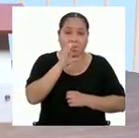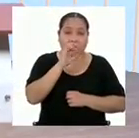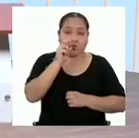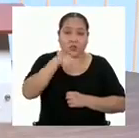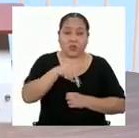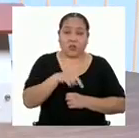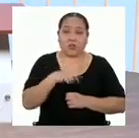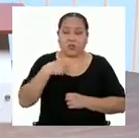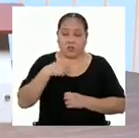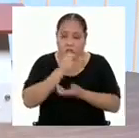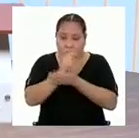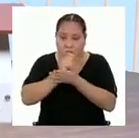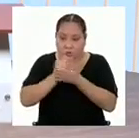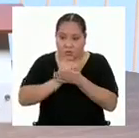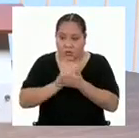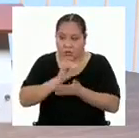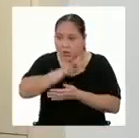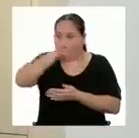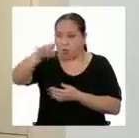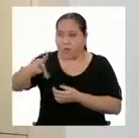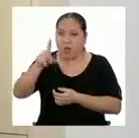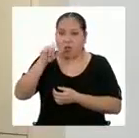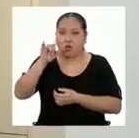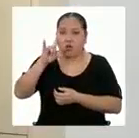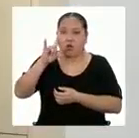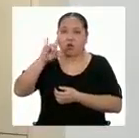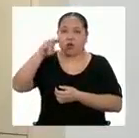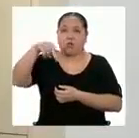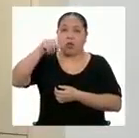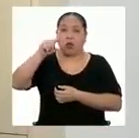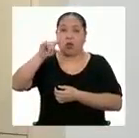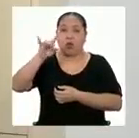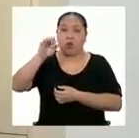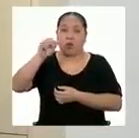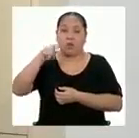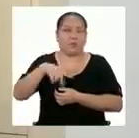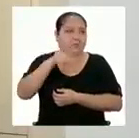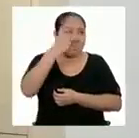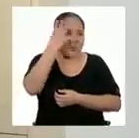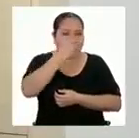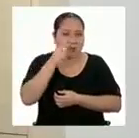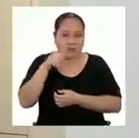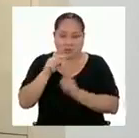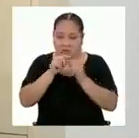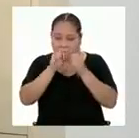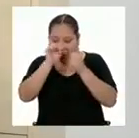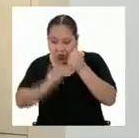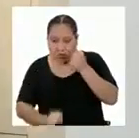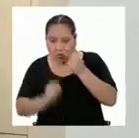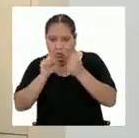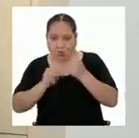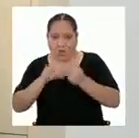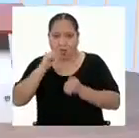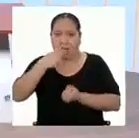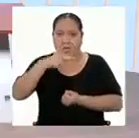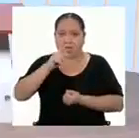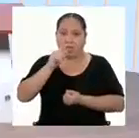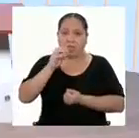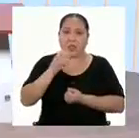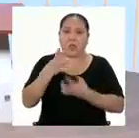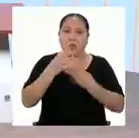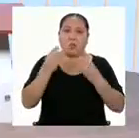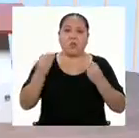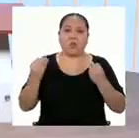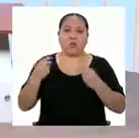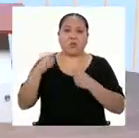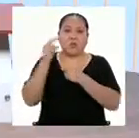que hice cuando me fui de viaje a Lunahuaná. Un hermoso lugar al sur de Lima, en Cañete, mucha naturaleza.